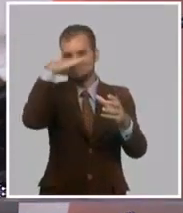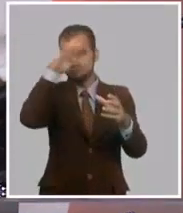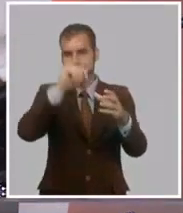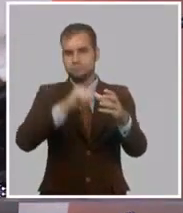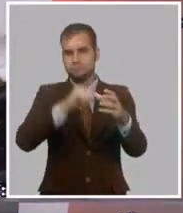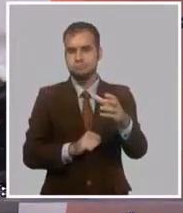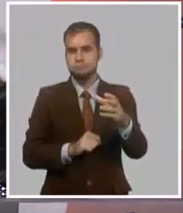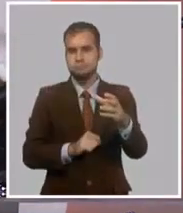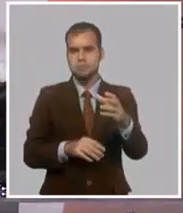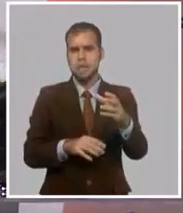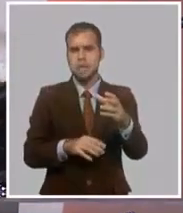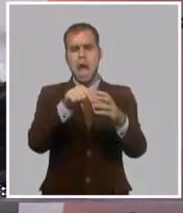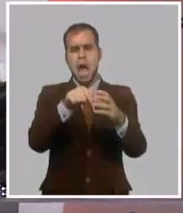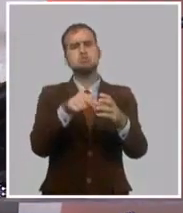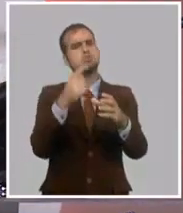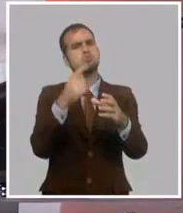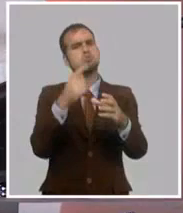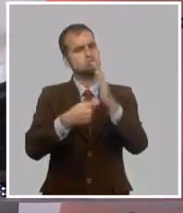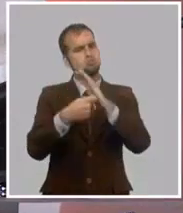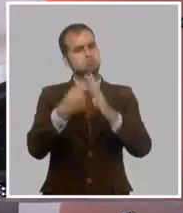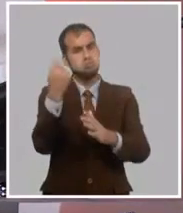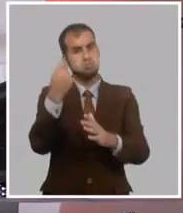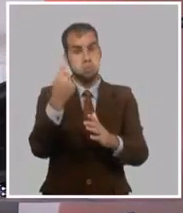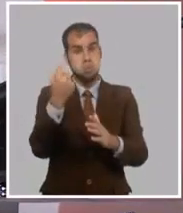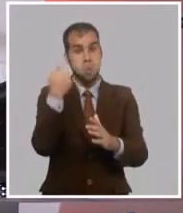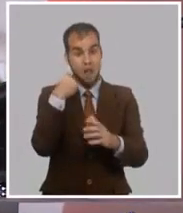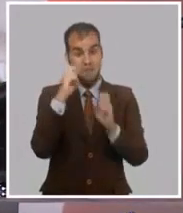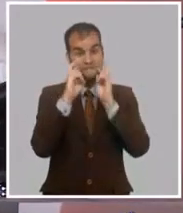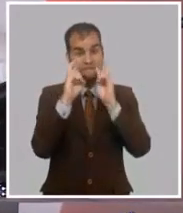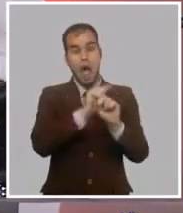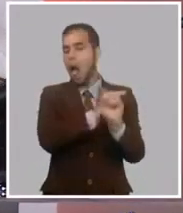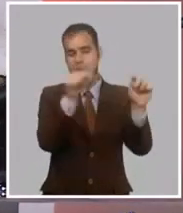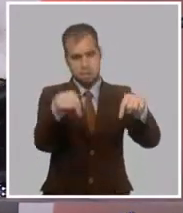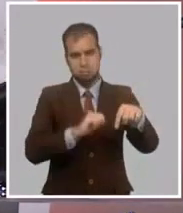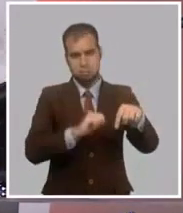a lo largo de los años de su existencia, hasta que él llega a Cuba.